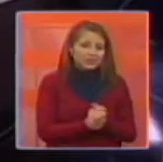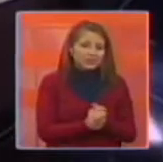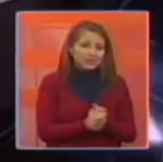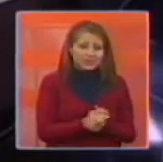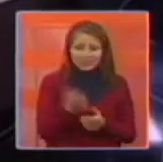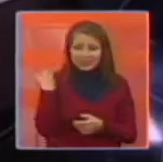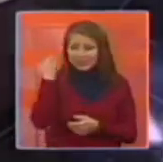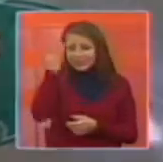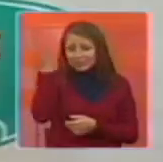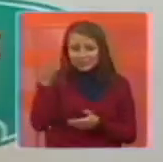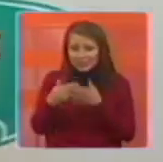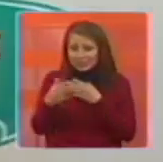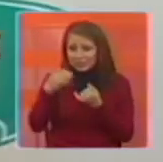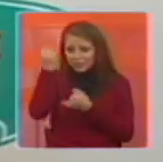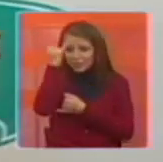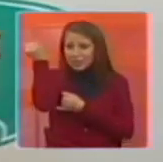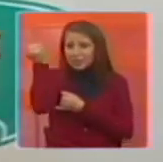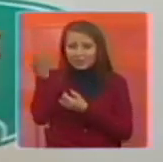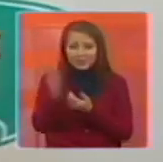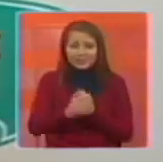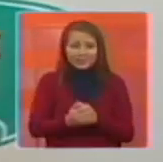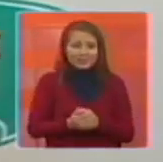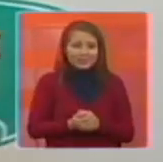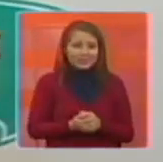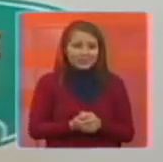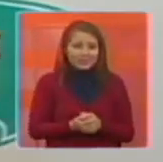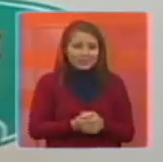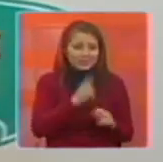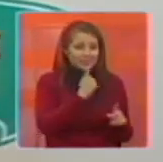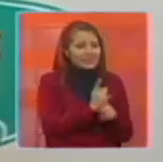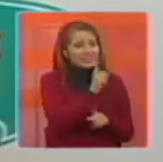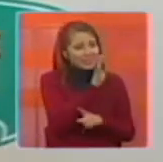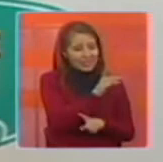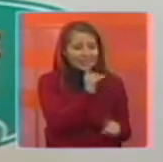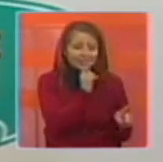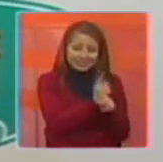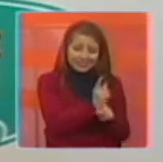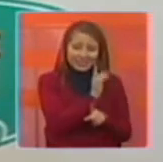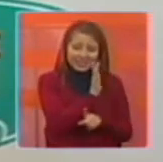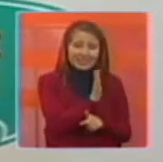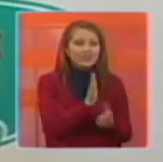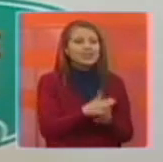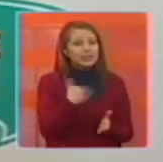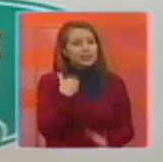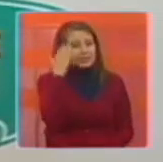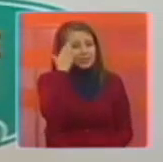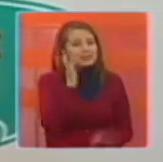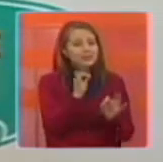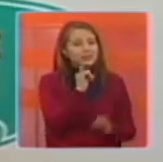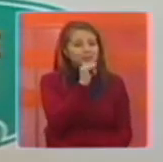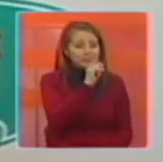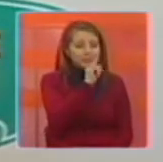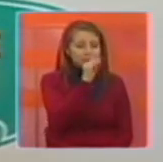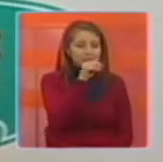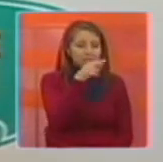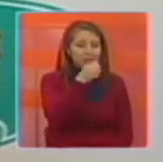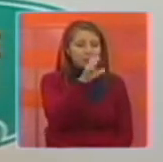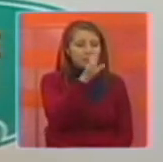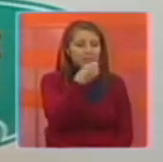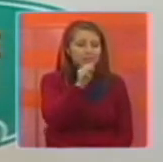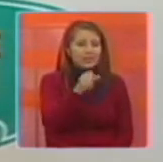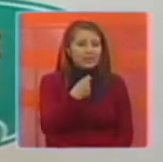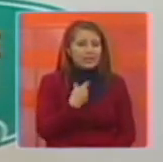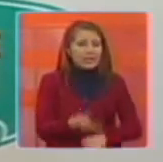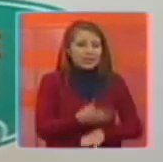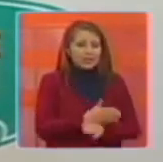¿Ah? Si no se la sabe, se la inventa. ¡Eso mismo! Pero sí me la sé. Tú sabes que sí la he preparado.